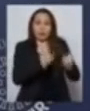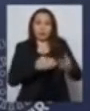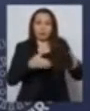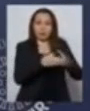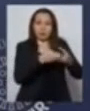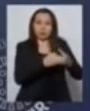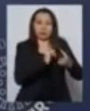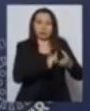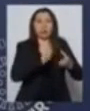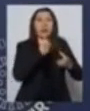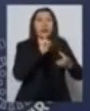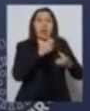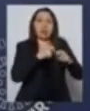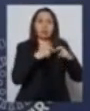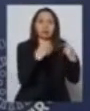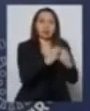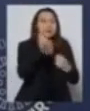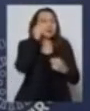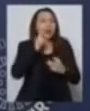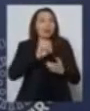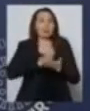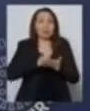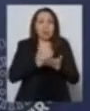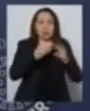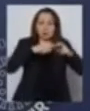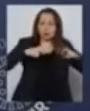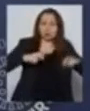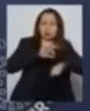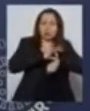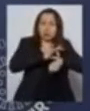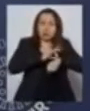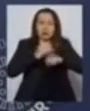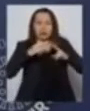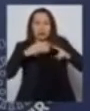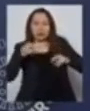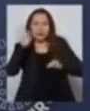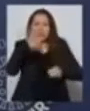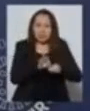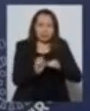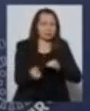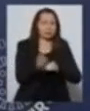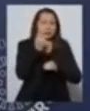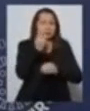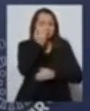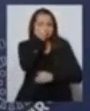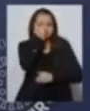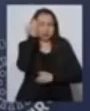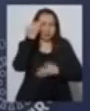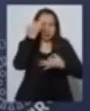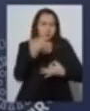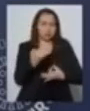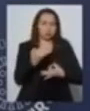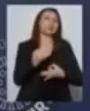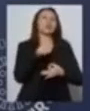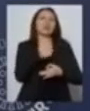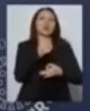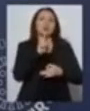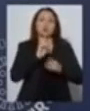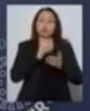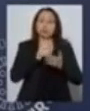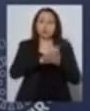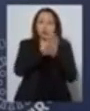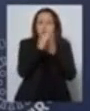está constituido, como se sabe, por saludistas, epidemiólogos, infectólogos de primer nivel,